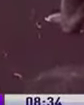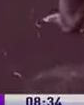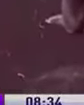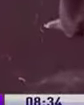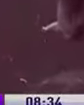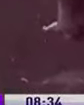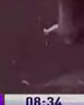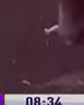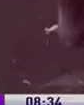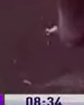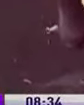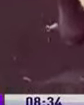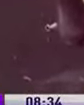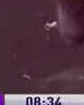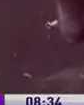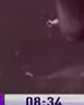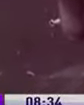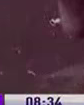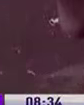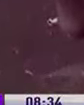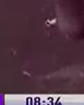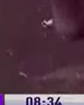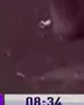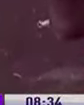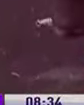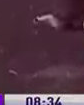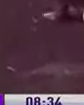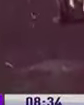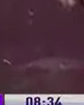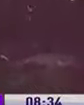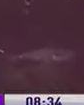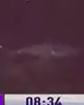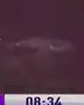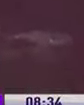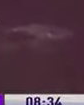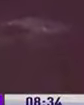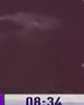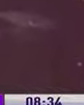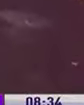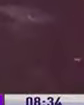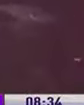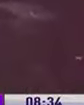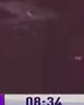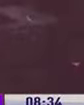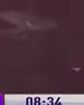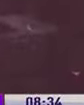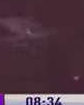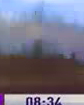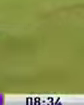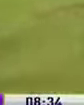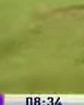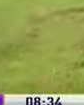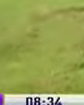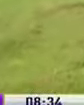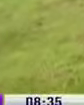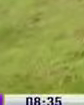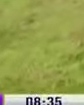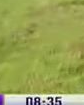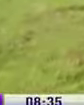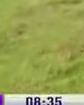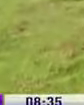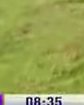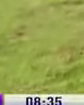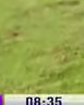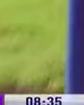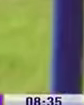No. Al pesito, dice. Al perro, uno se lo baña diario. Wow. Después de los abdominales. Claro. Yeah. ¿Y el pesito?